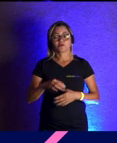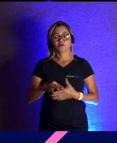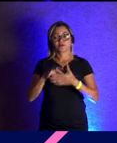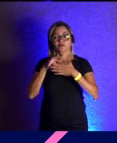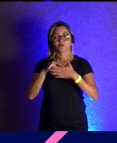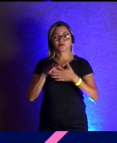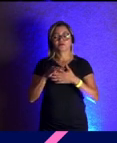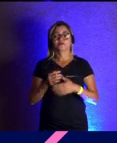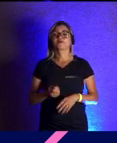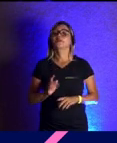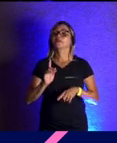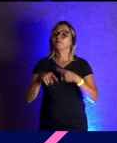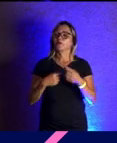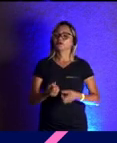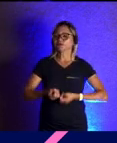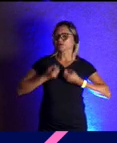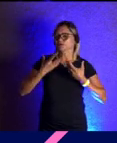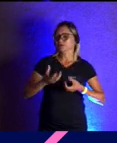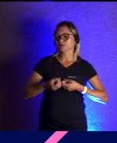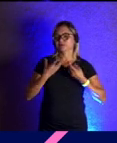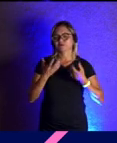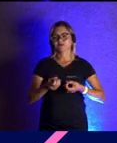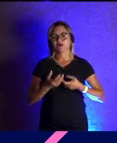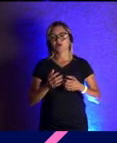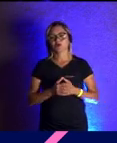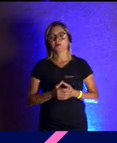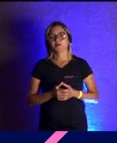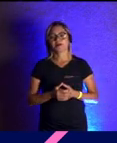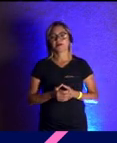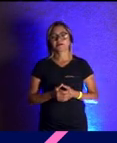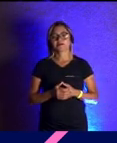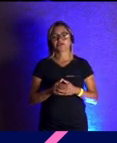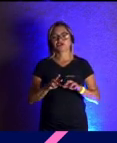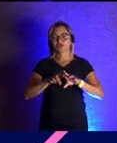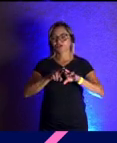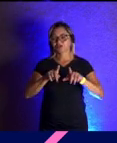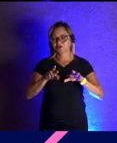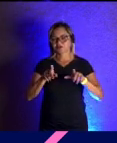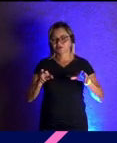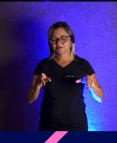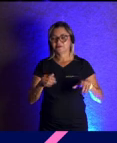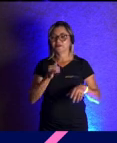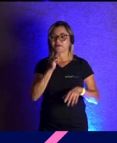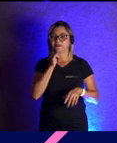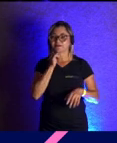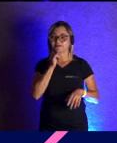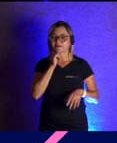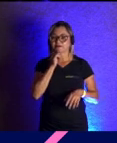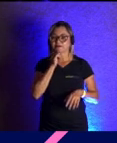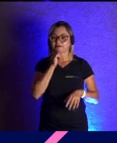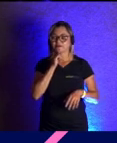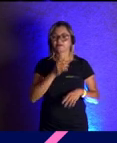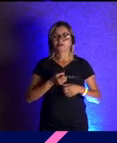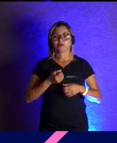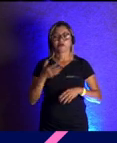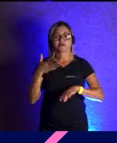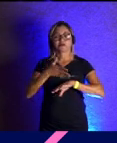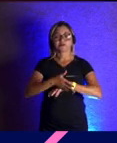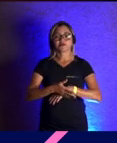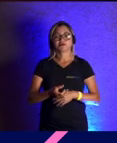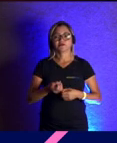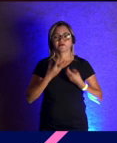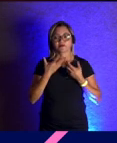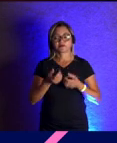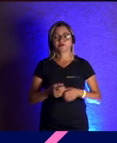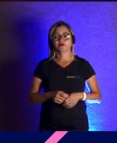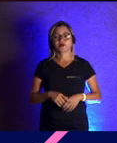Empezamos a obtener información más detallada, como que por ejemplo, información pública a las autoridades. Y